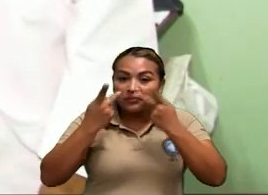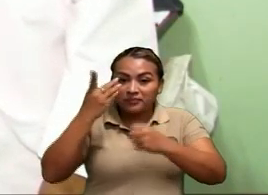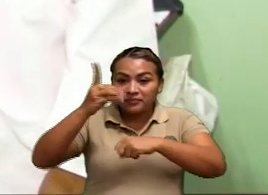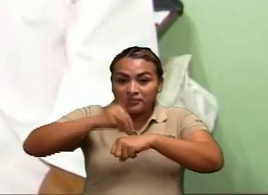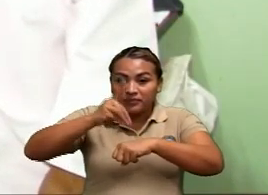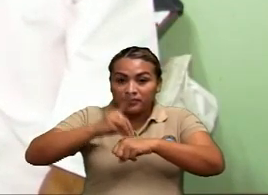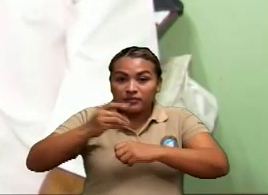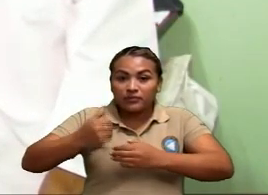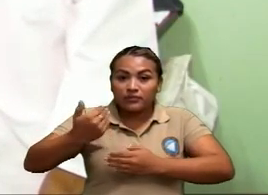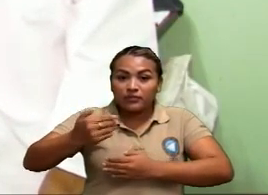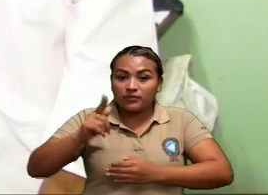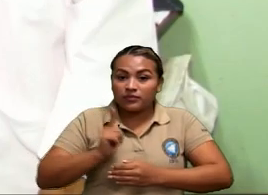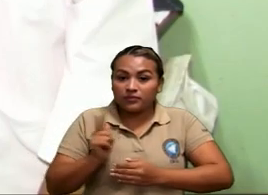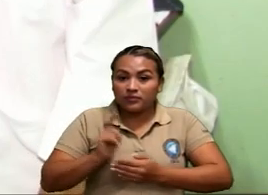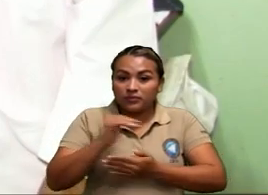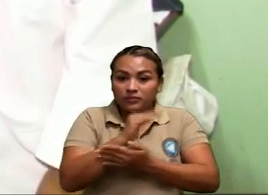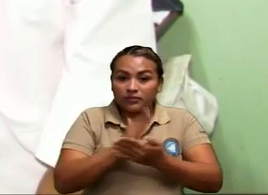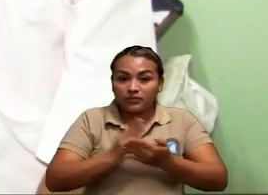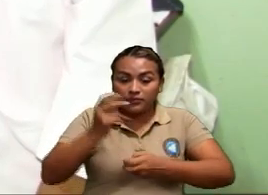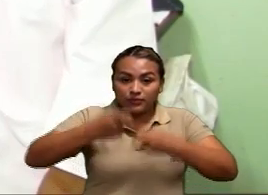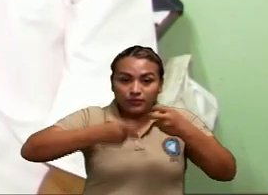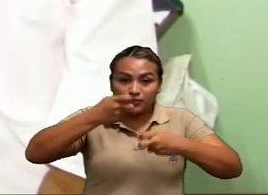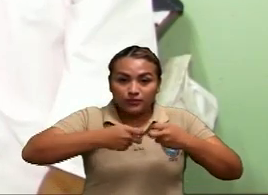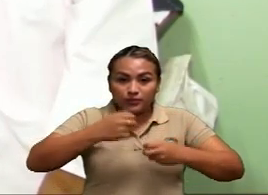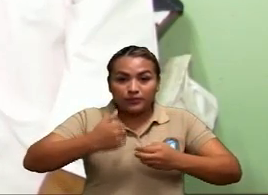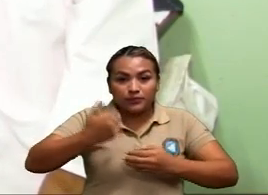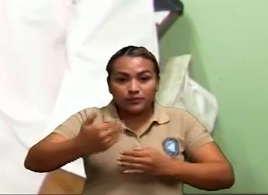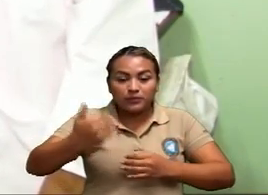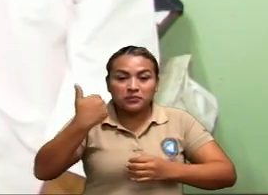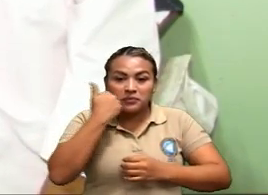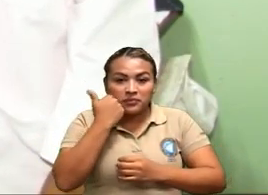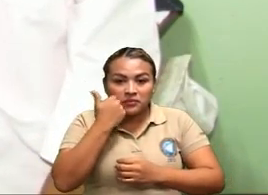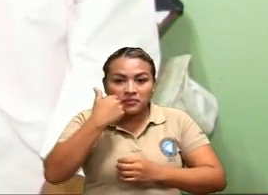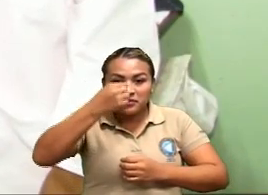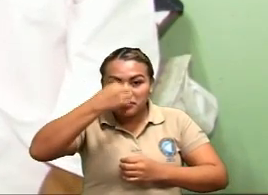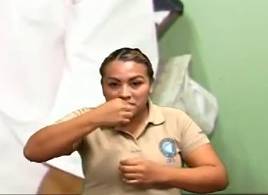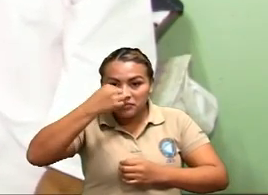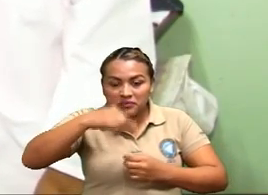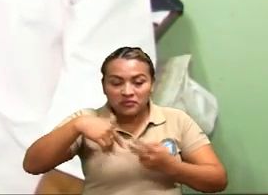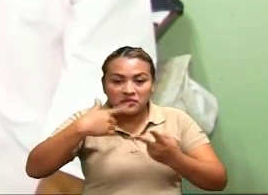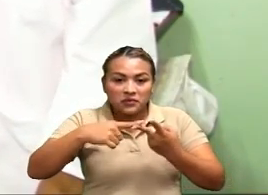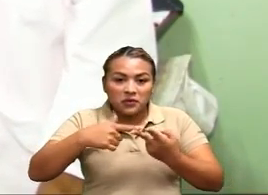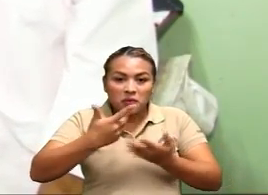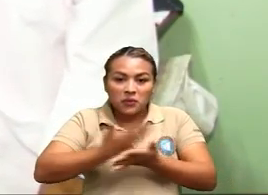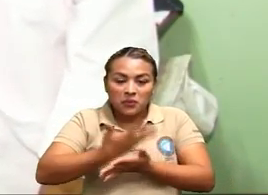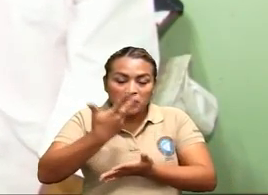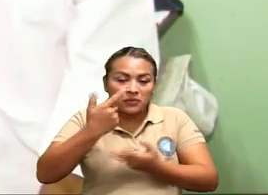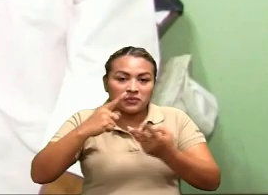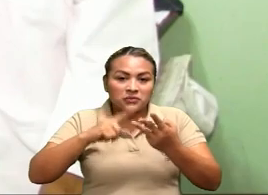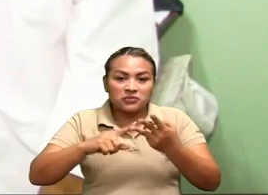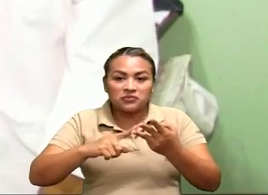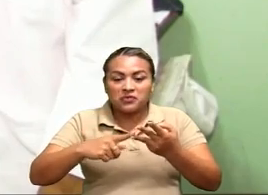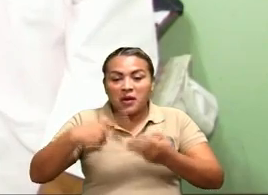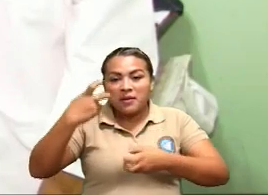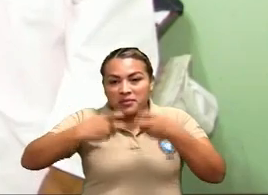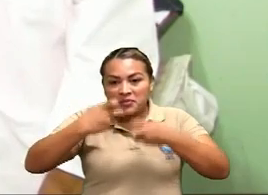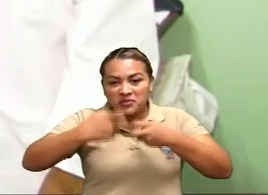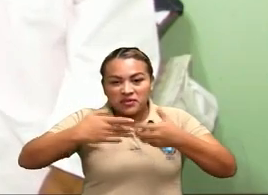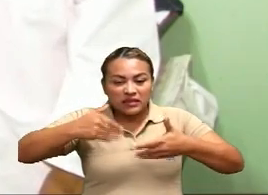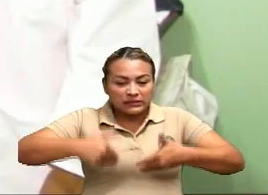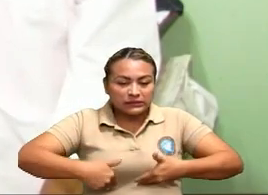algún padecimiento. O estamos enfermos por gripe, por calentura, una infección, un